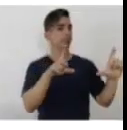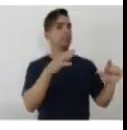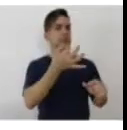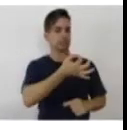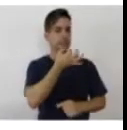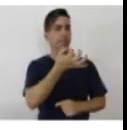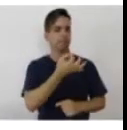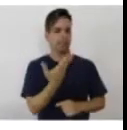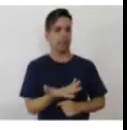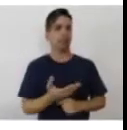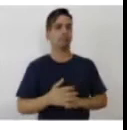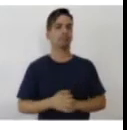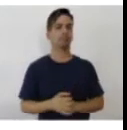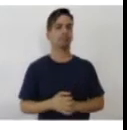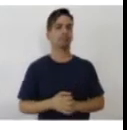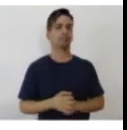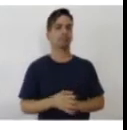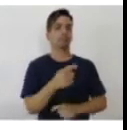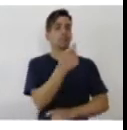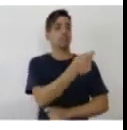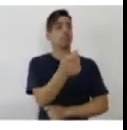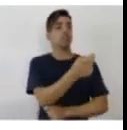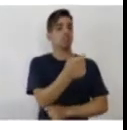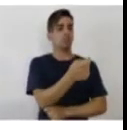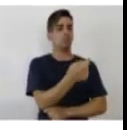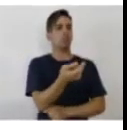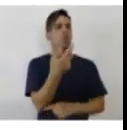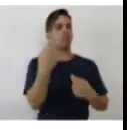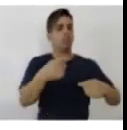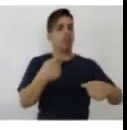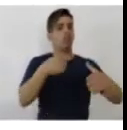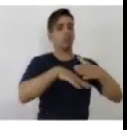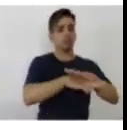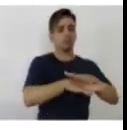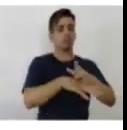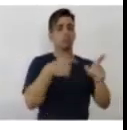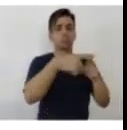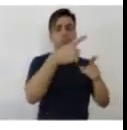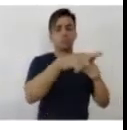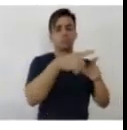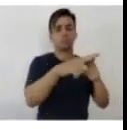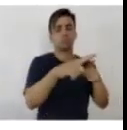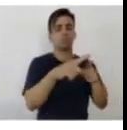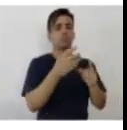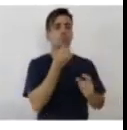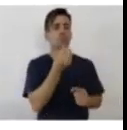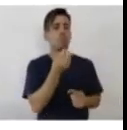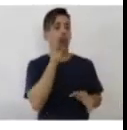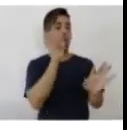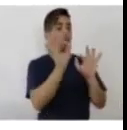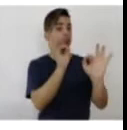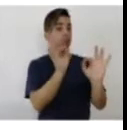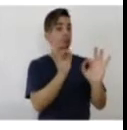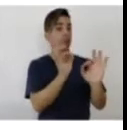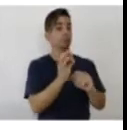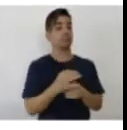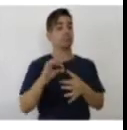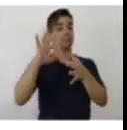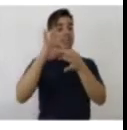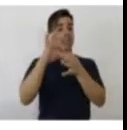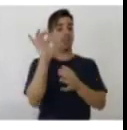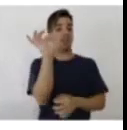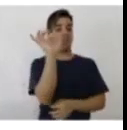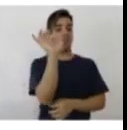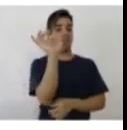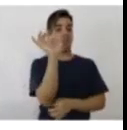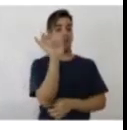en la diapositiva así lo está ilustrando. Las instrucciones para almacenar un producto indican que debe conservarse entre 15 grados